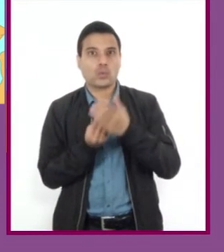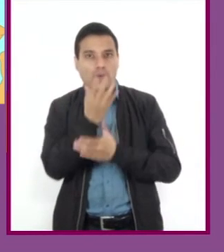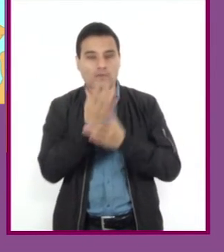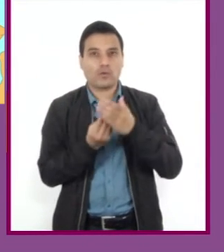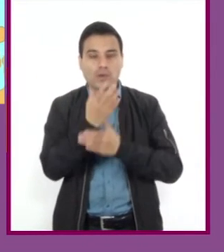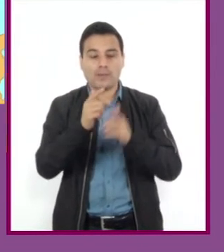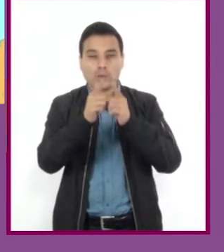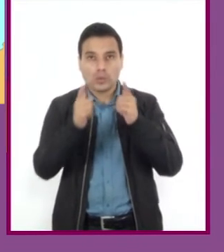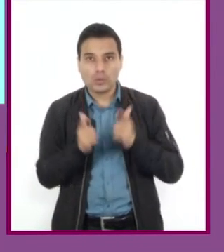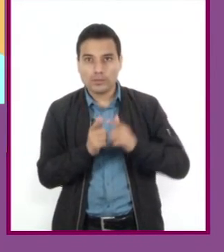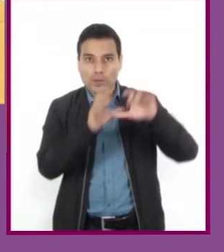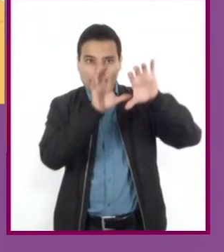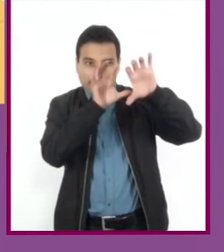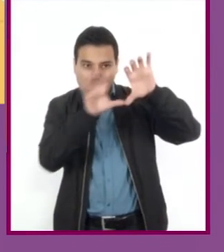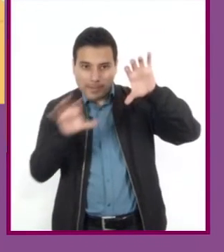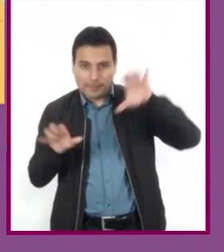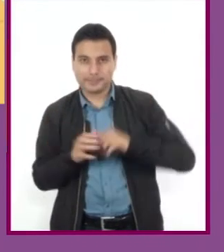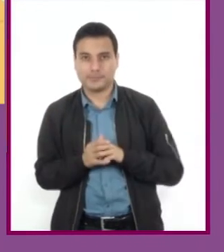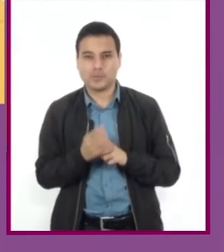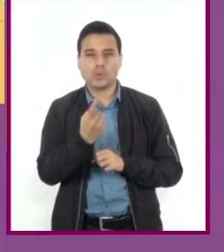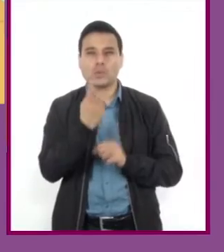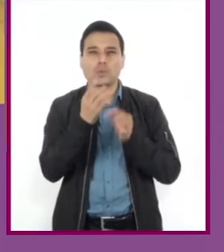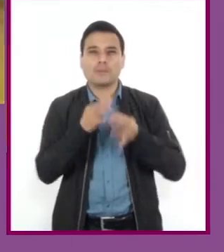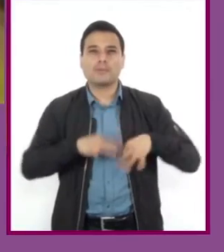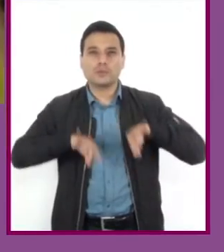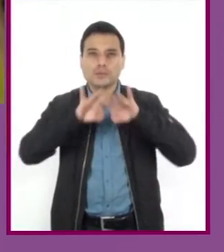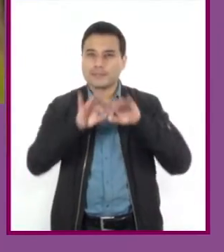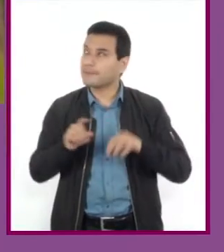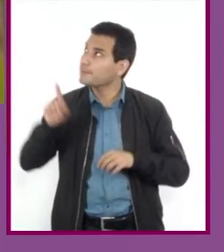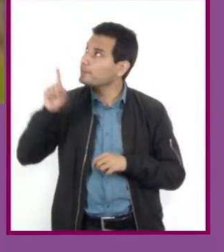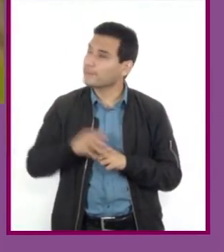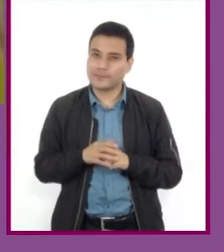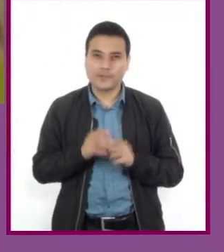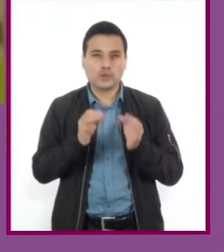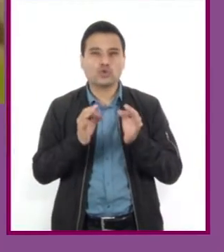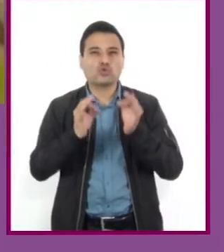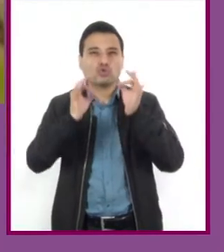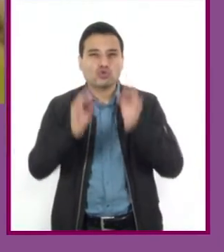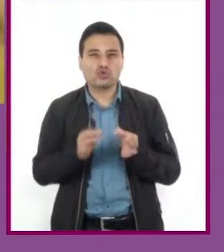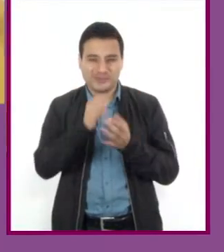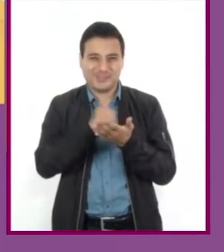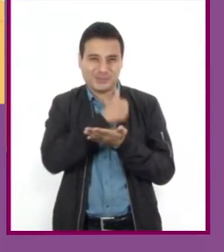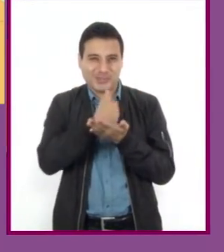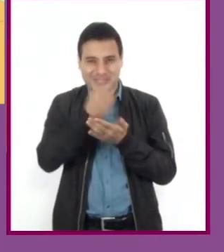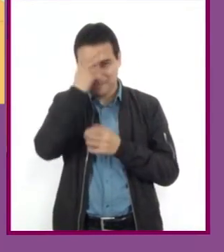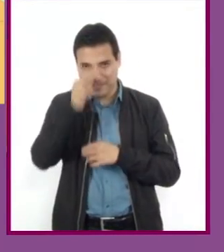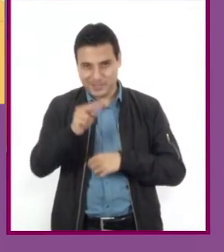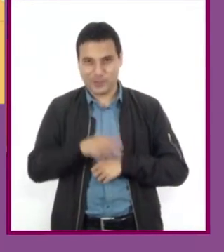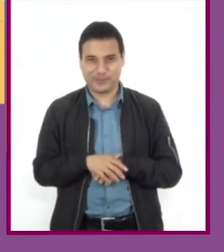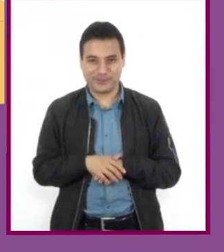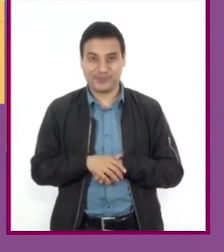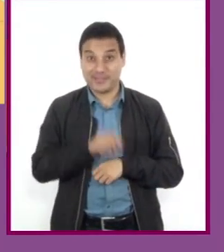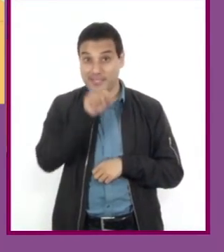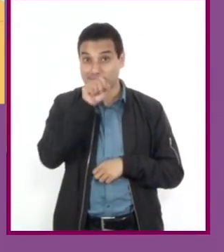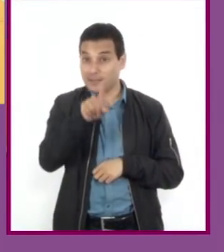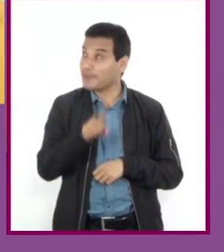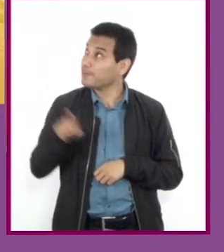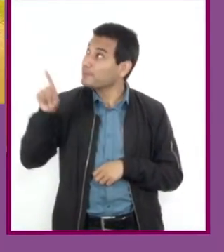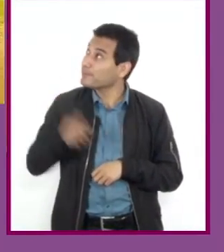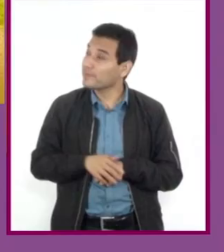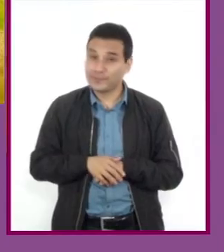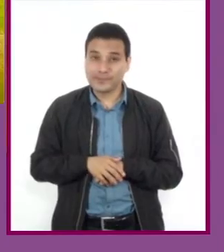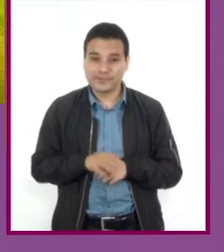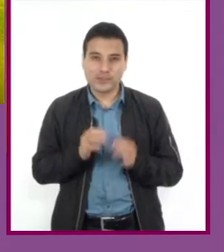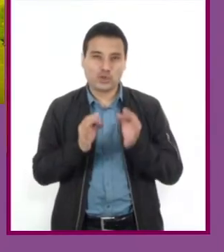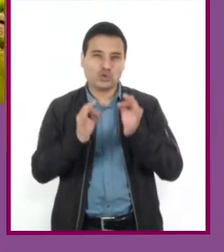asentamientos. Entre ellos destacan Cuicuilco, ubicado actualmente en la Ciudad de México, y los inicios de Monte Albán, en el